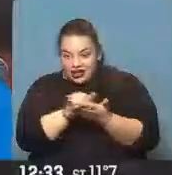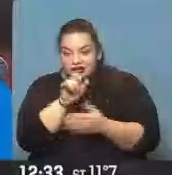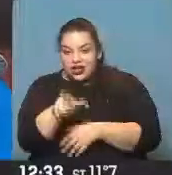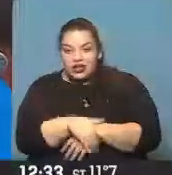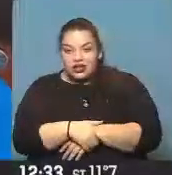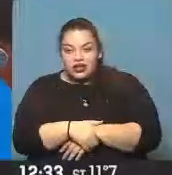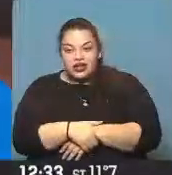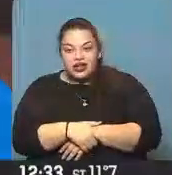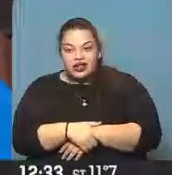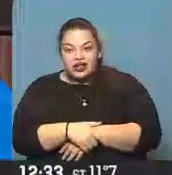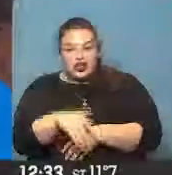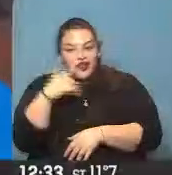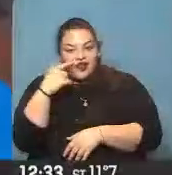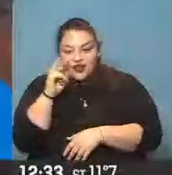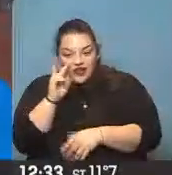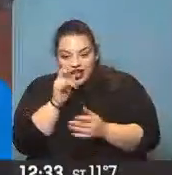adentro